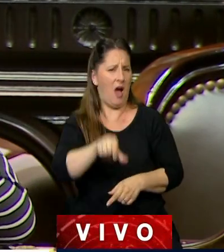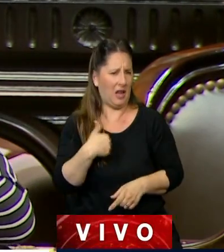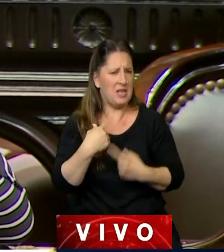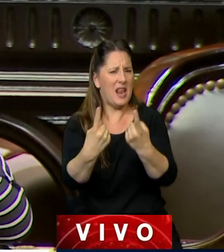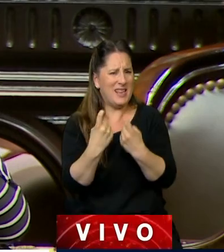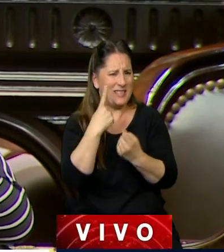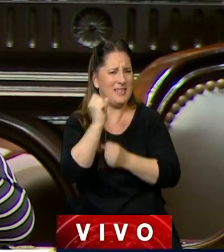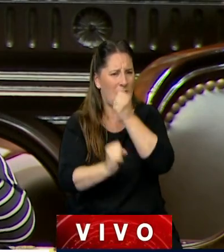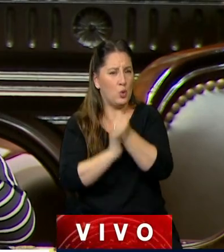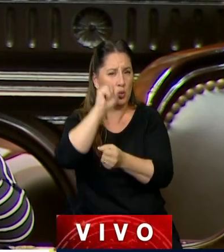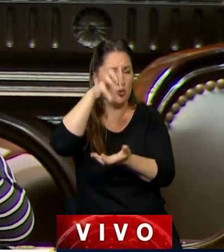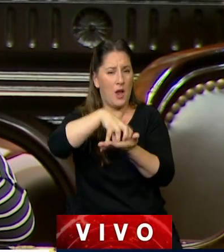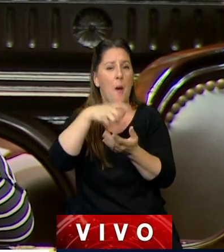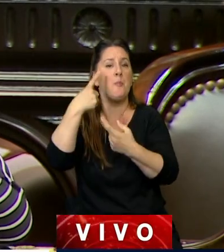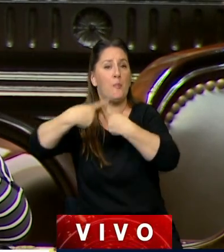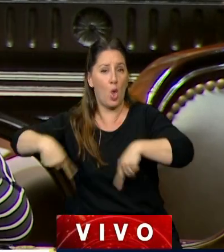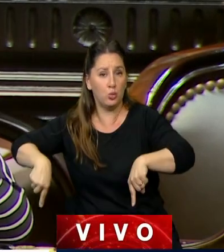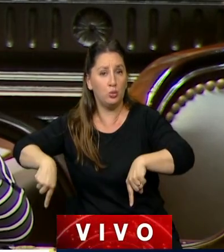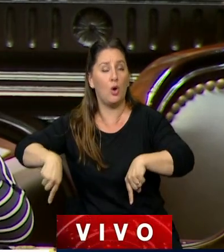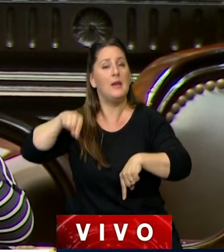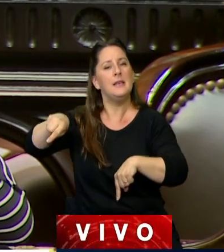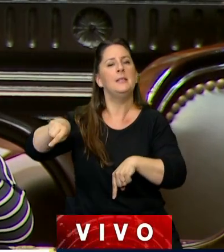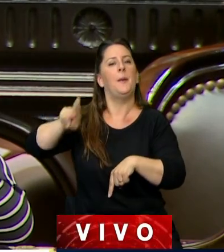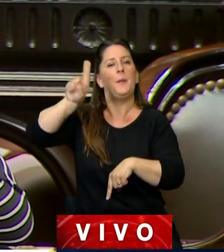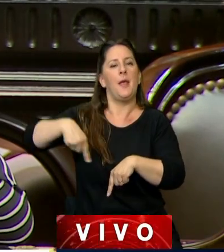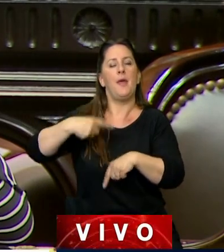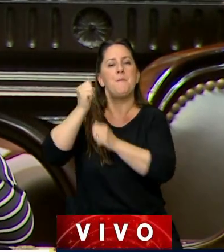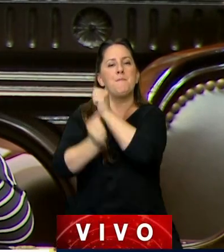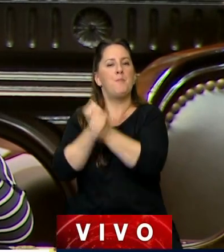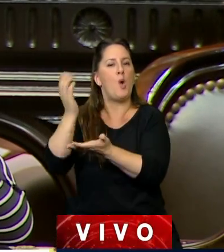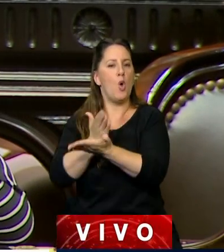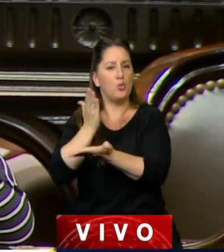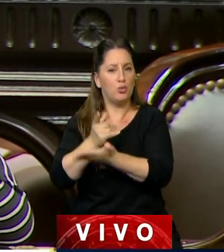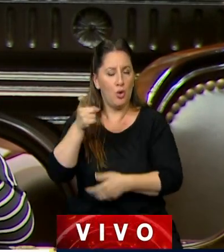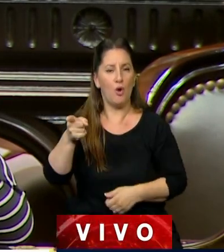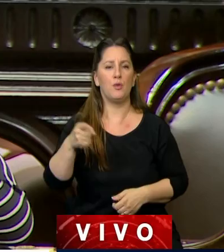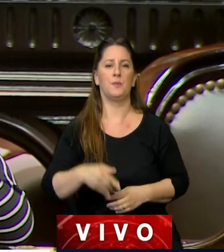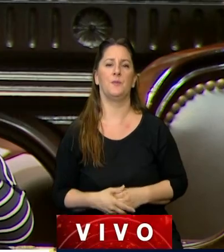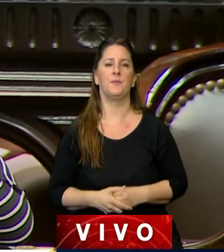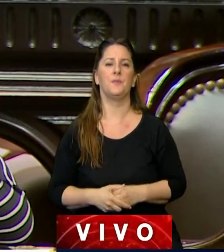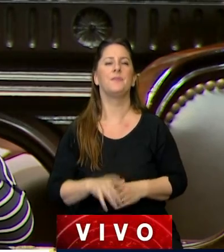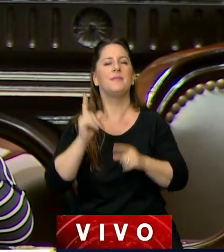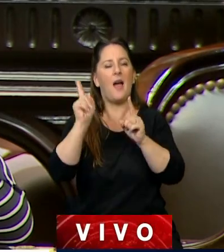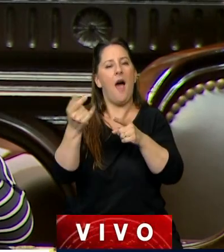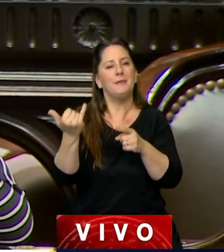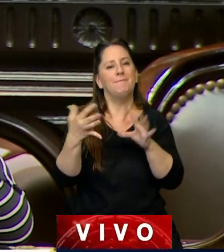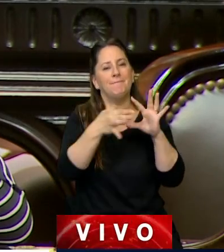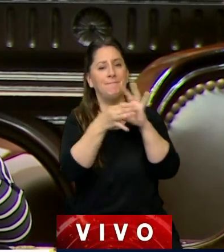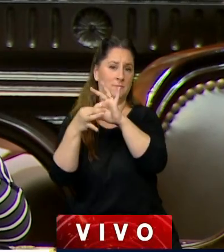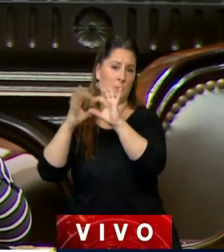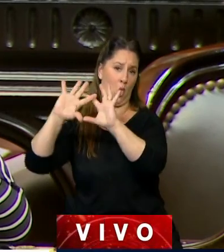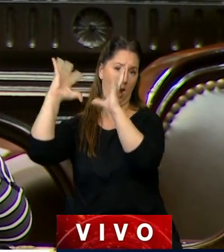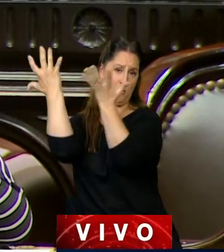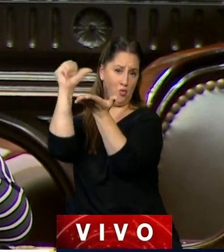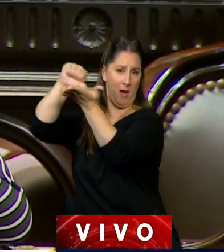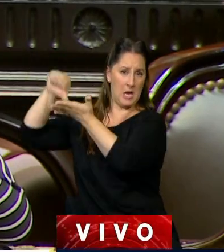Argentina, son parte de una producción que está interrelacionada con el mundo. Eso